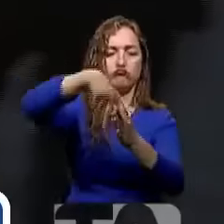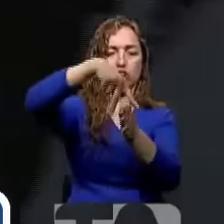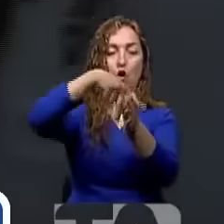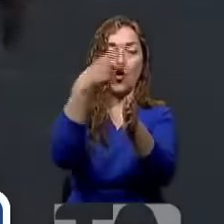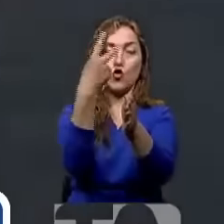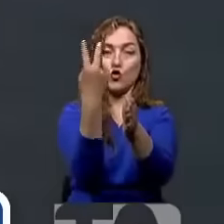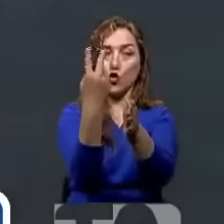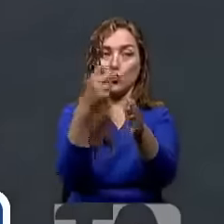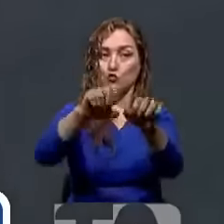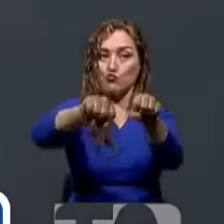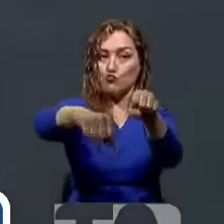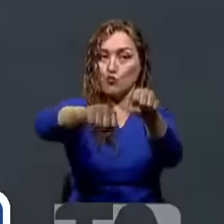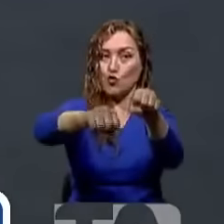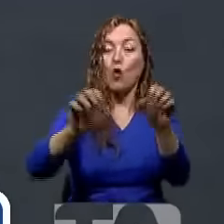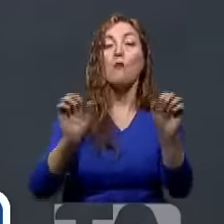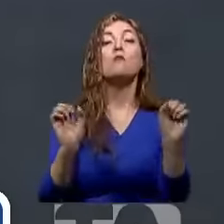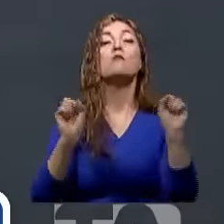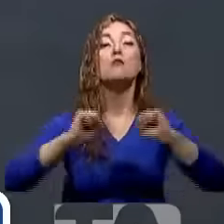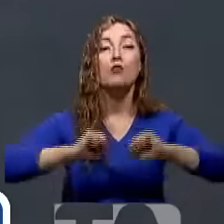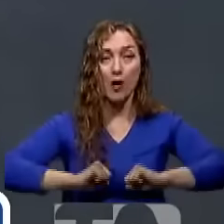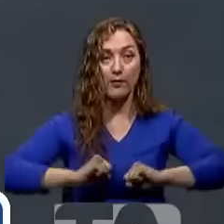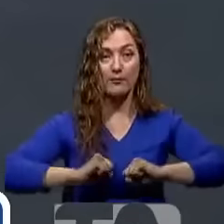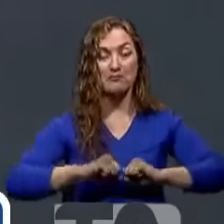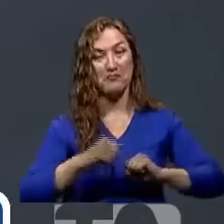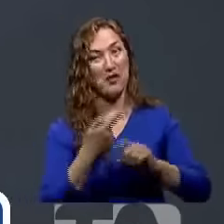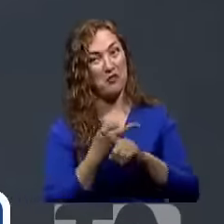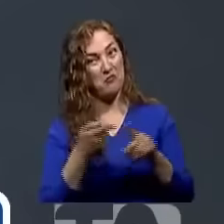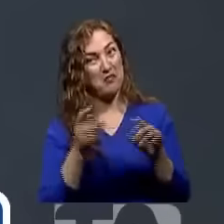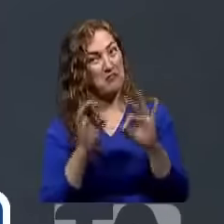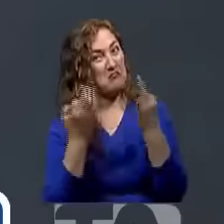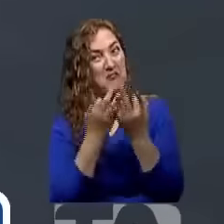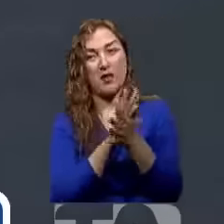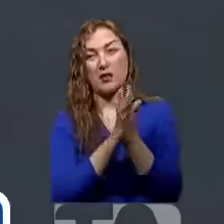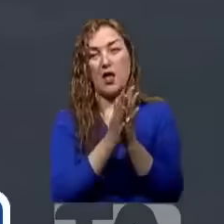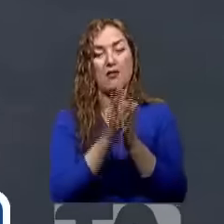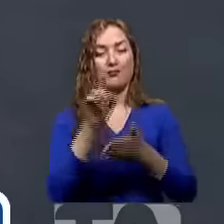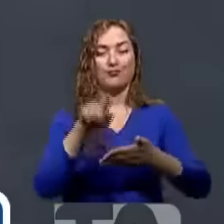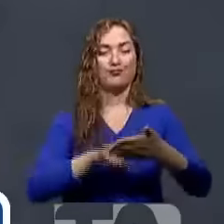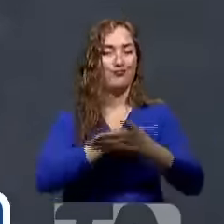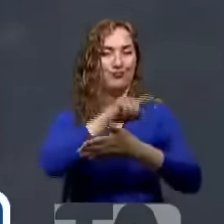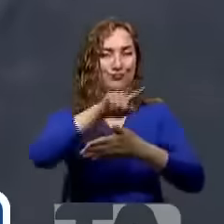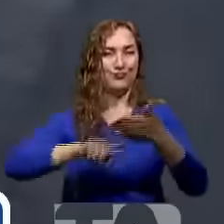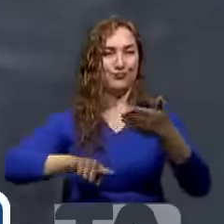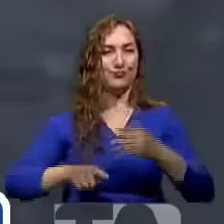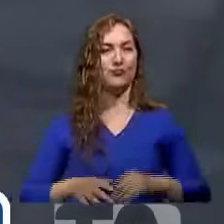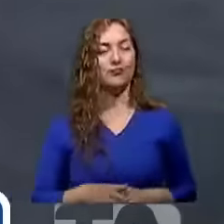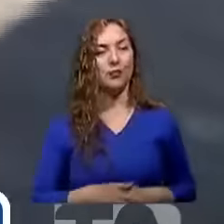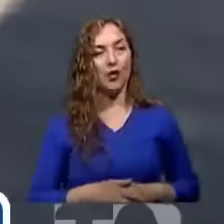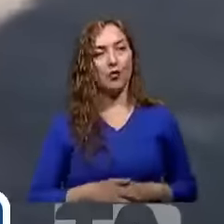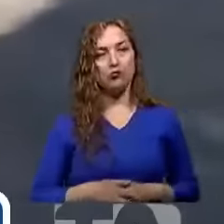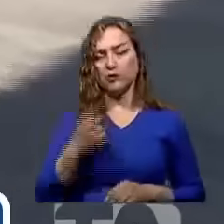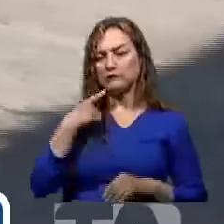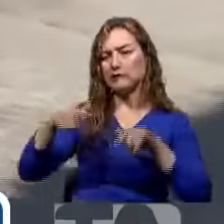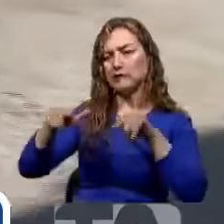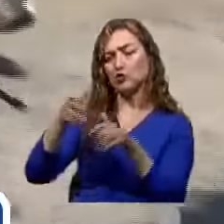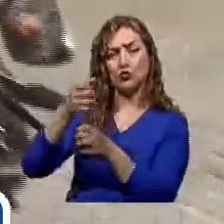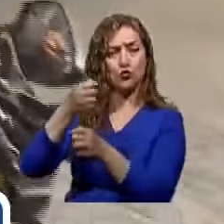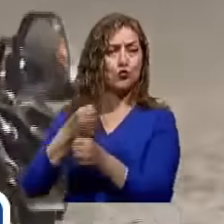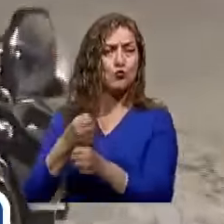realizan los uniformados. Comandante, usted mencionaba el tema de los corredores seguros, y es que precisamente los